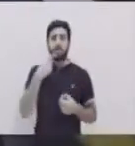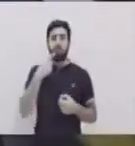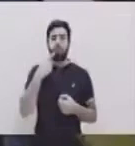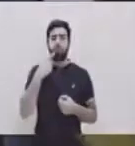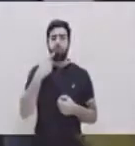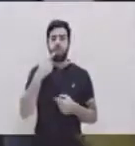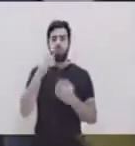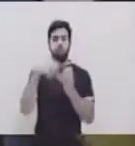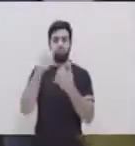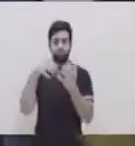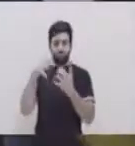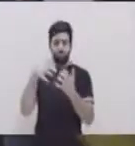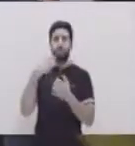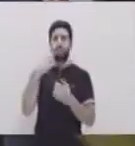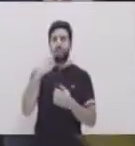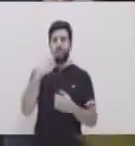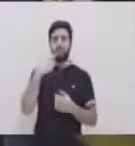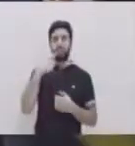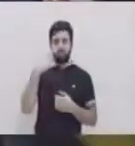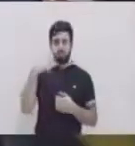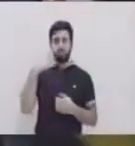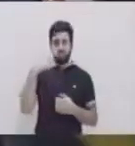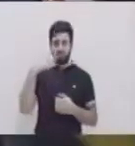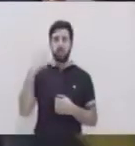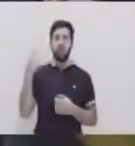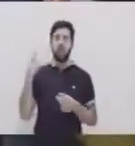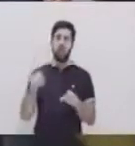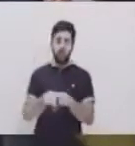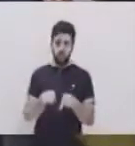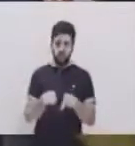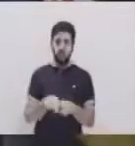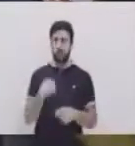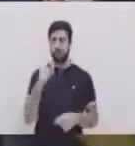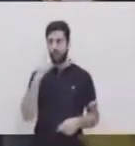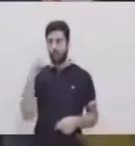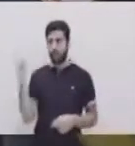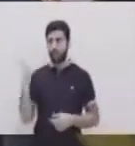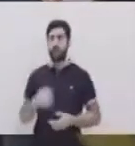Bum, bum, bum, bum, bum, bum, bum, bum, bum.